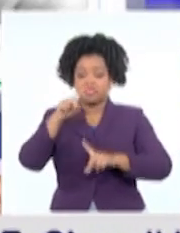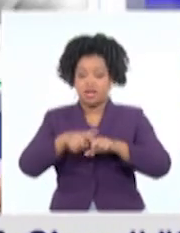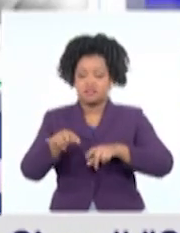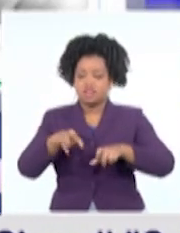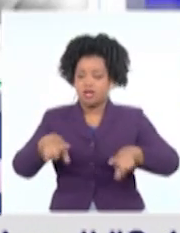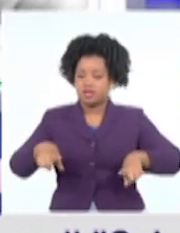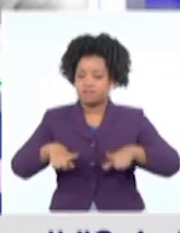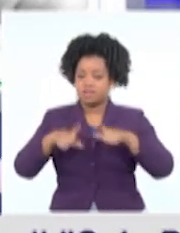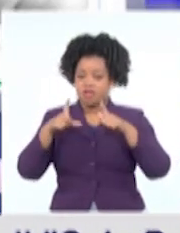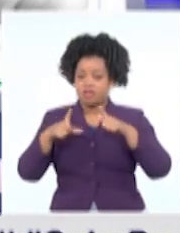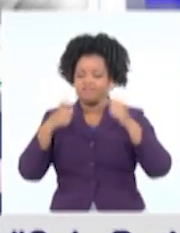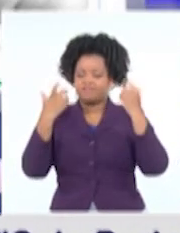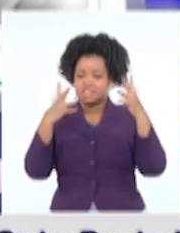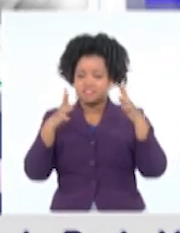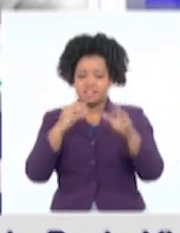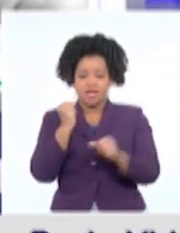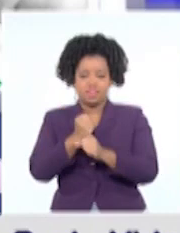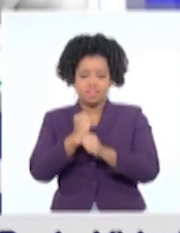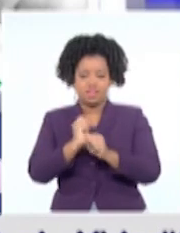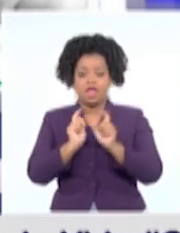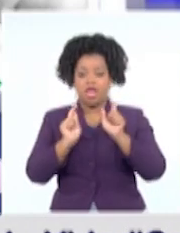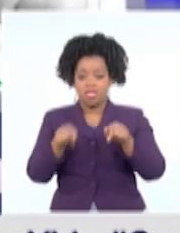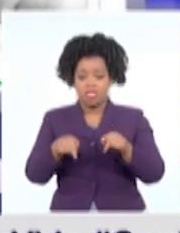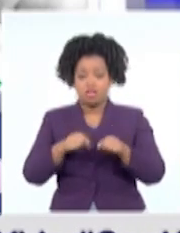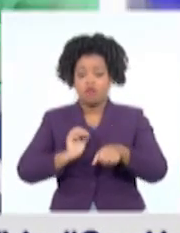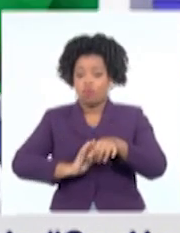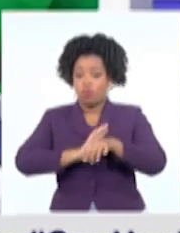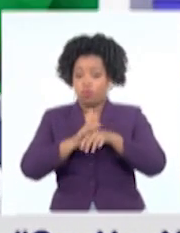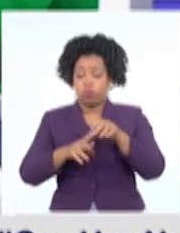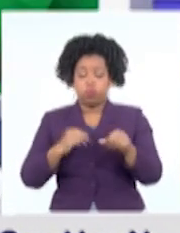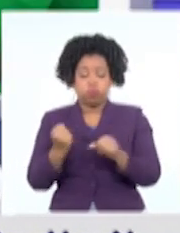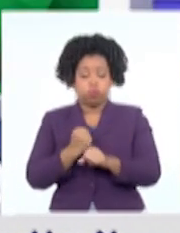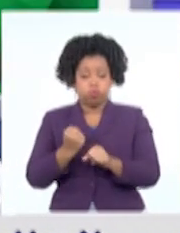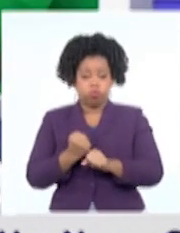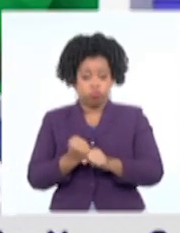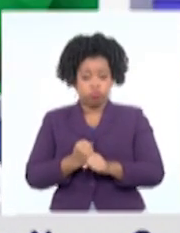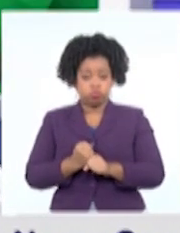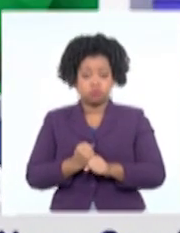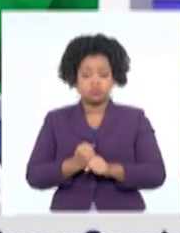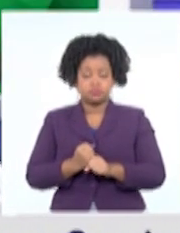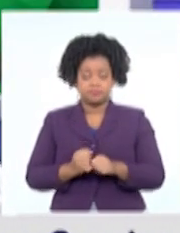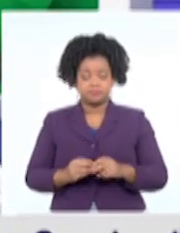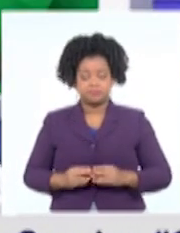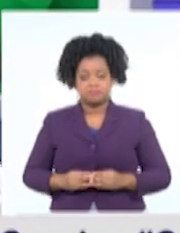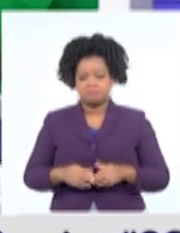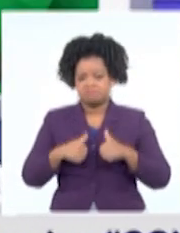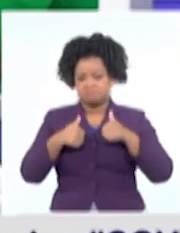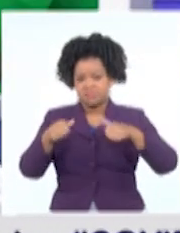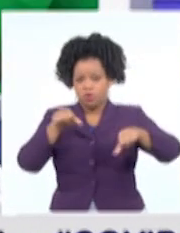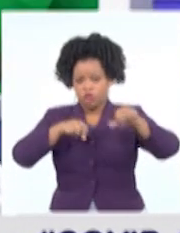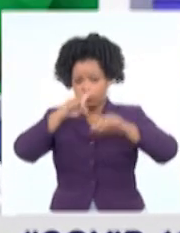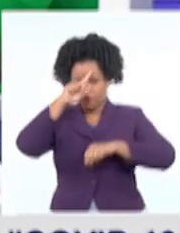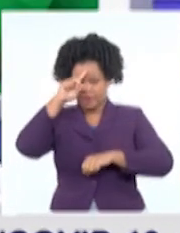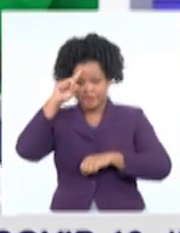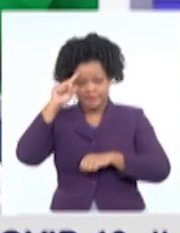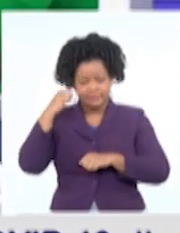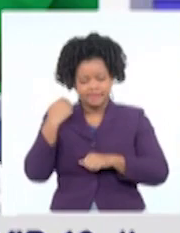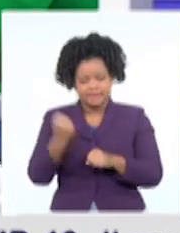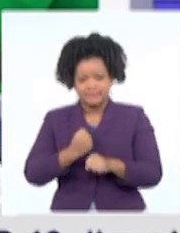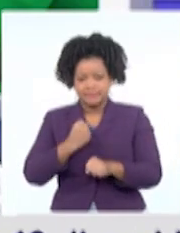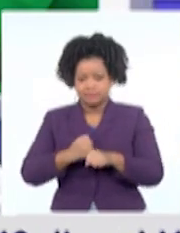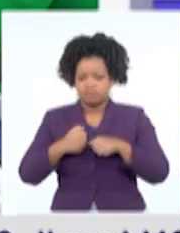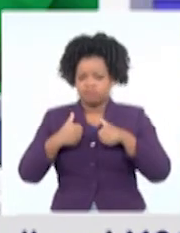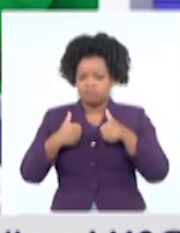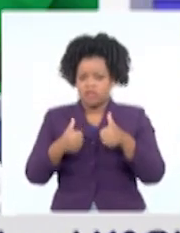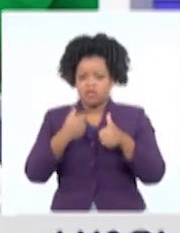trabajadores que en medio de la pandemia han trabajado duro. Muy duro. Y muy bien, además un laboratorio de los más solidarios